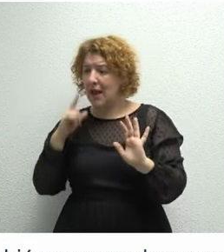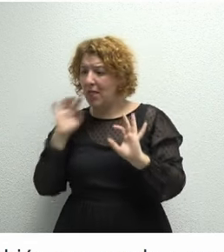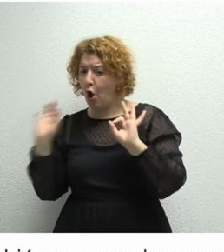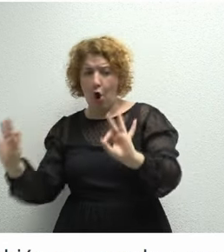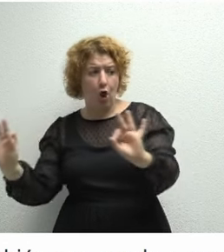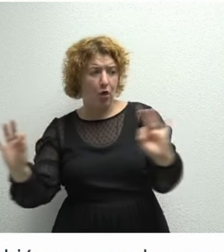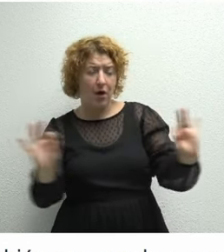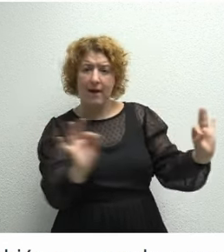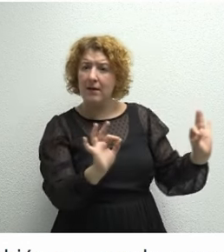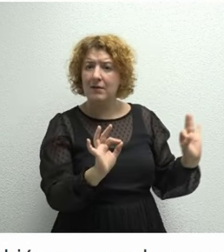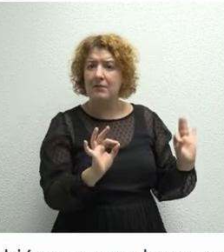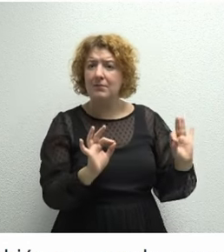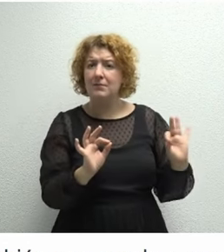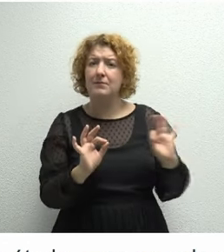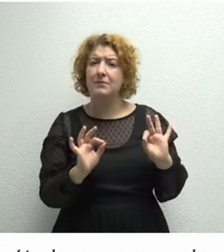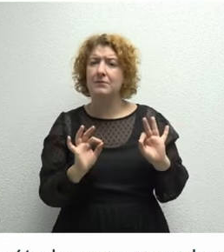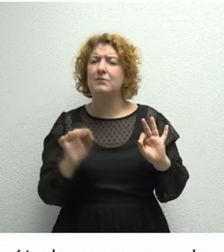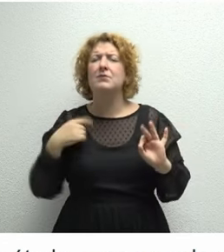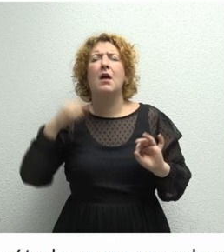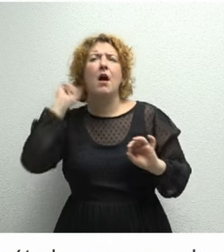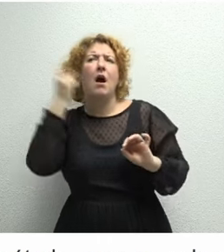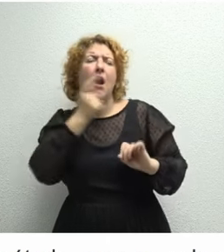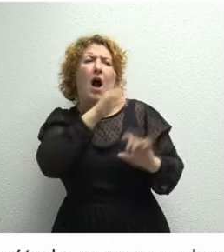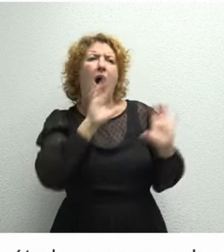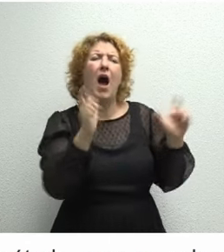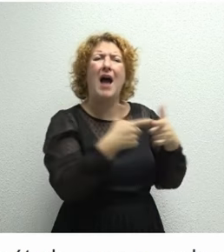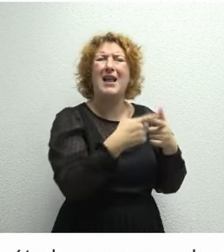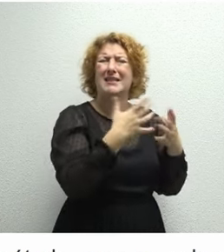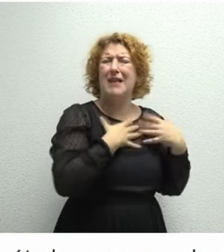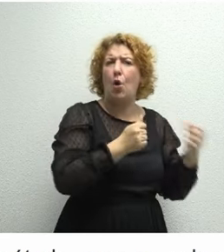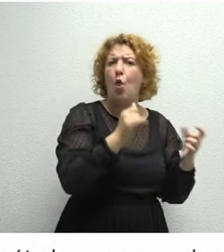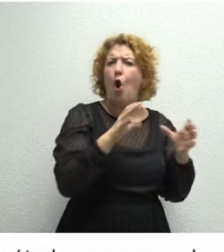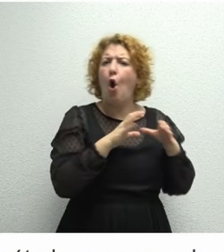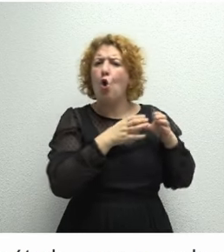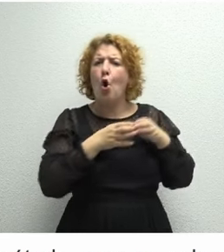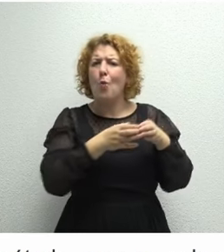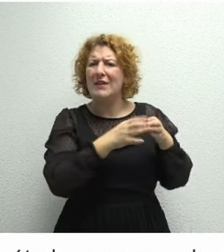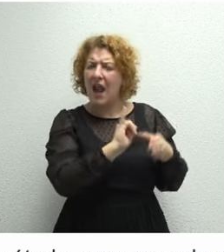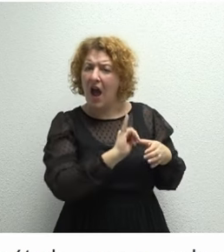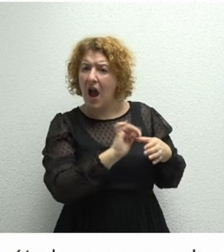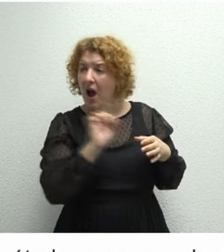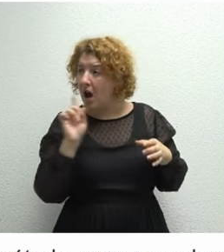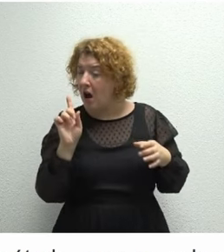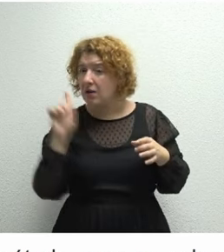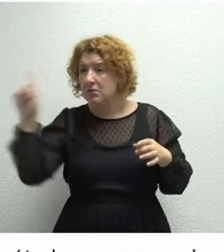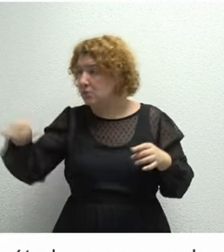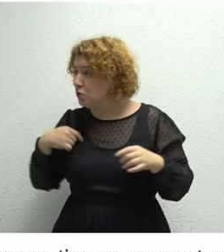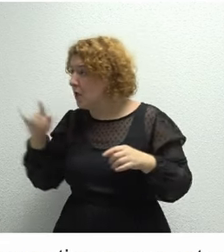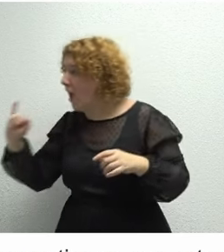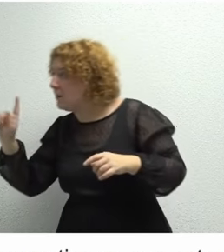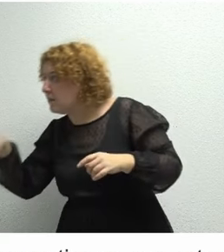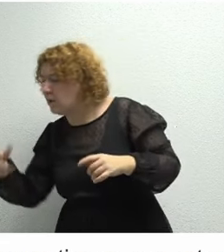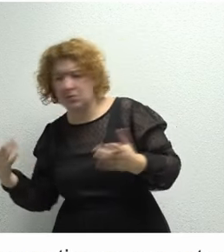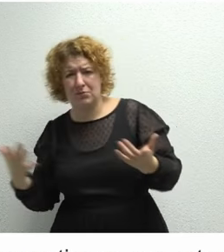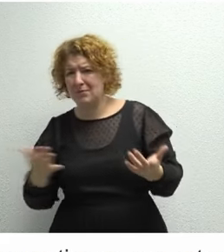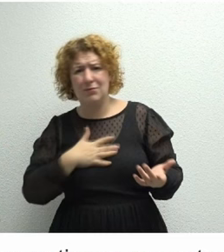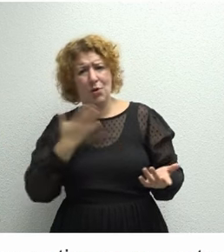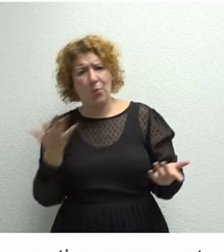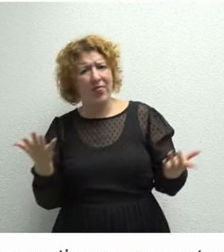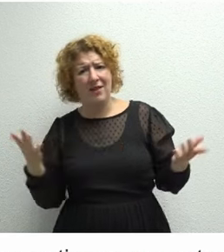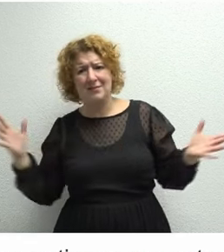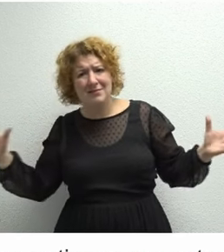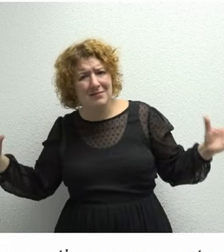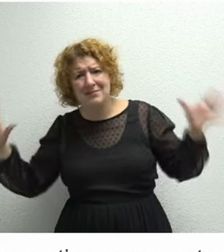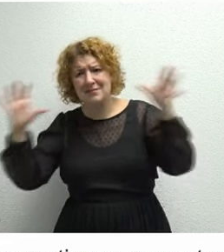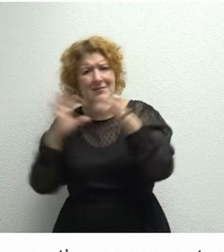hablaban No es que me enteré que en el área de salud tienen un programa comunitario pero es que resulta que nosotros también tenemos otro eso no no puede pasar no